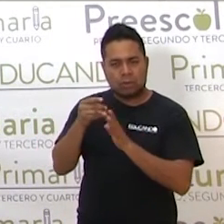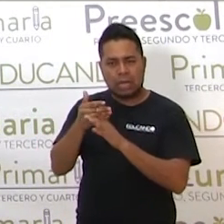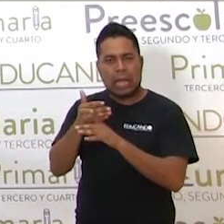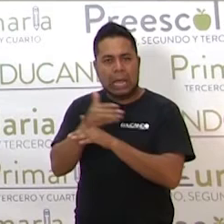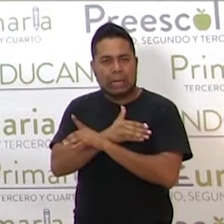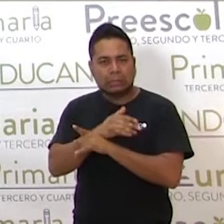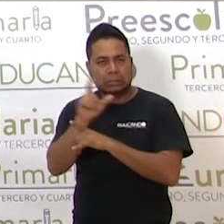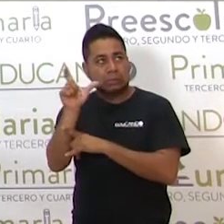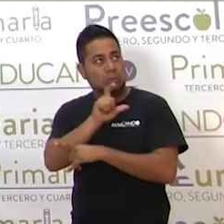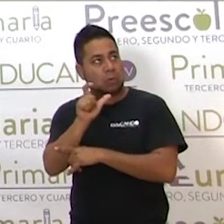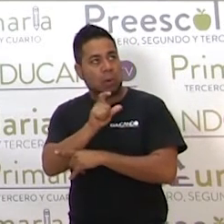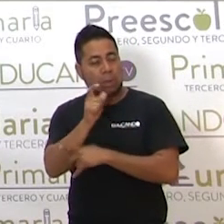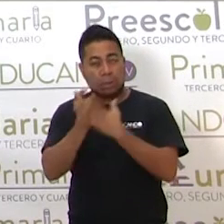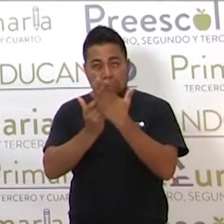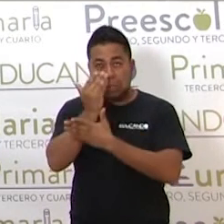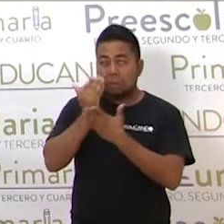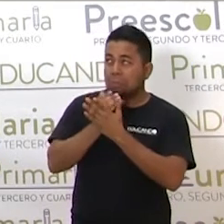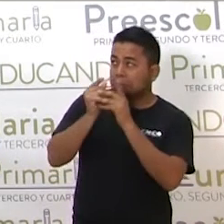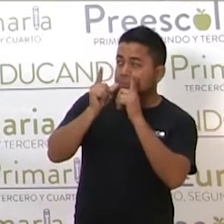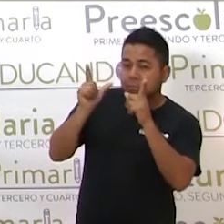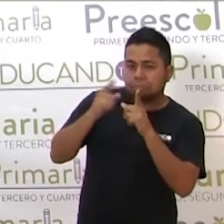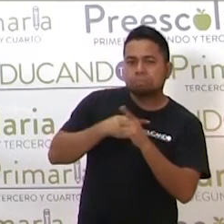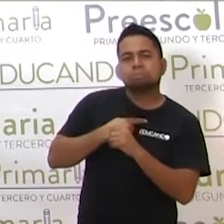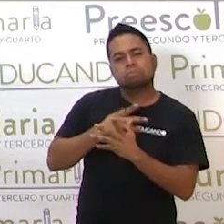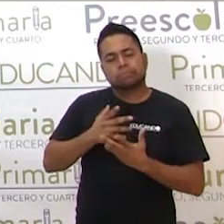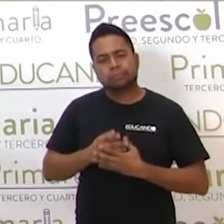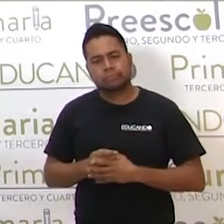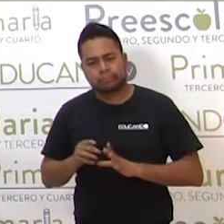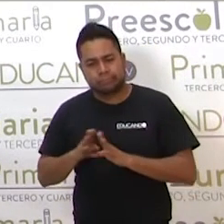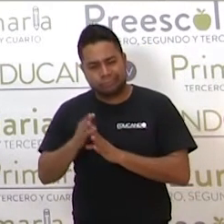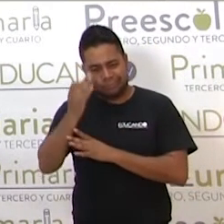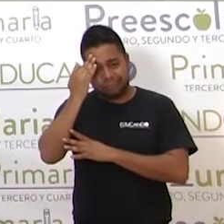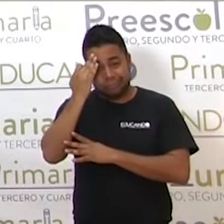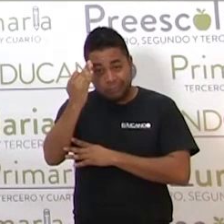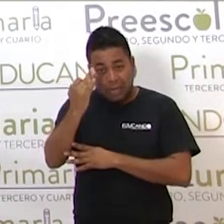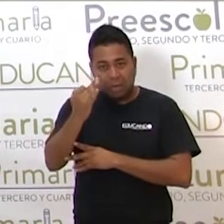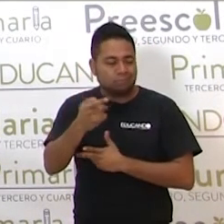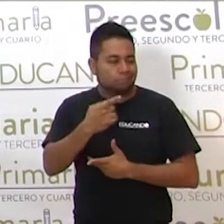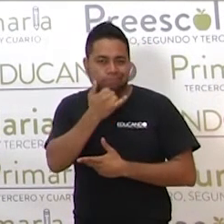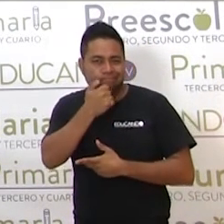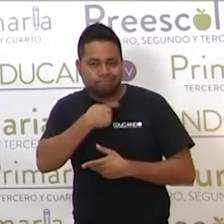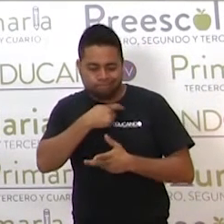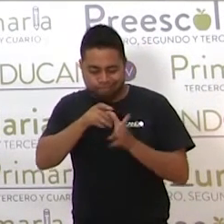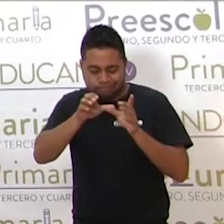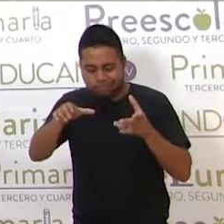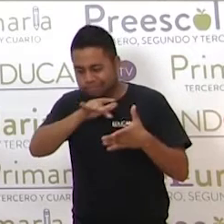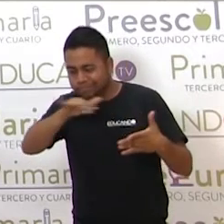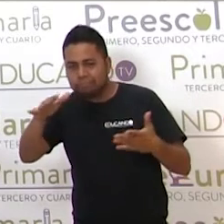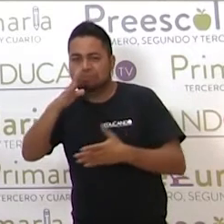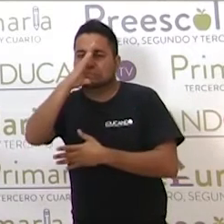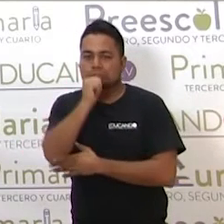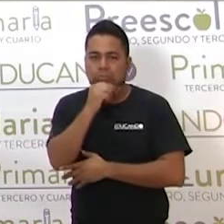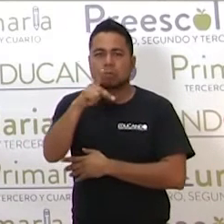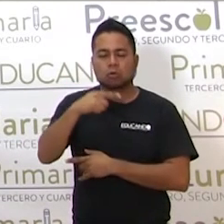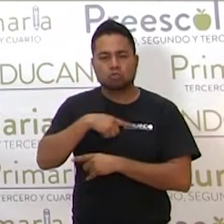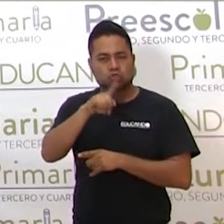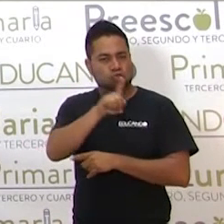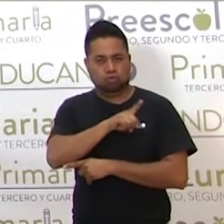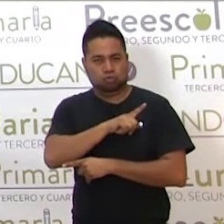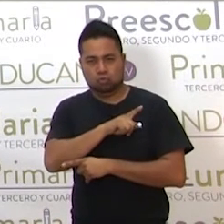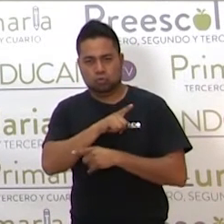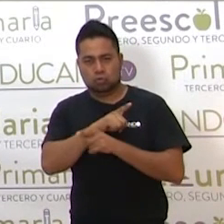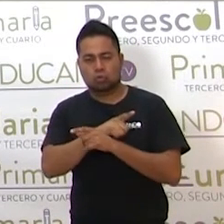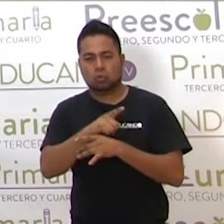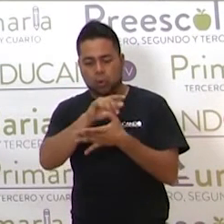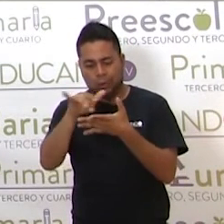luz del día. Por cuestiones de tiempo no voy a leer todo el cuento, pero sí estoy leyendo las partes